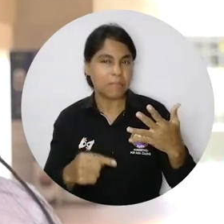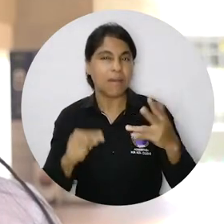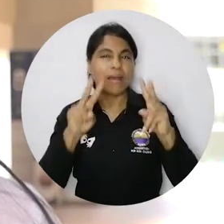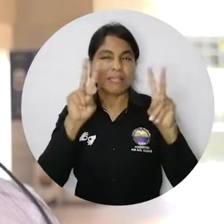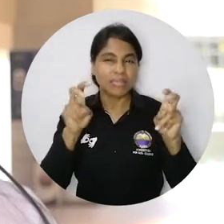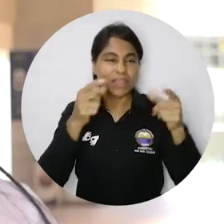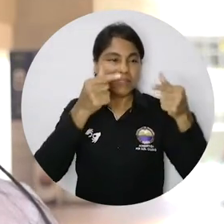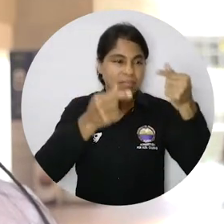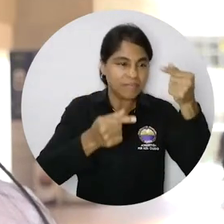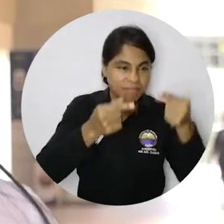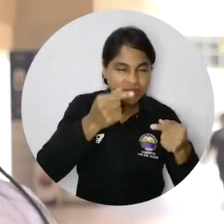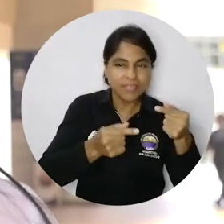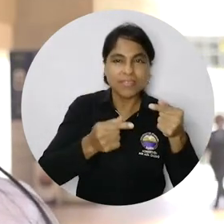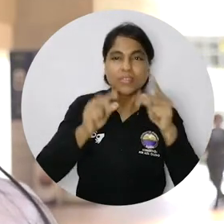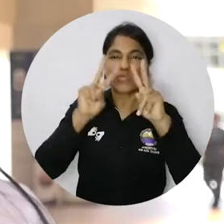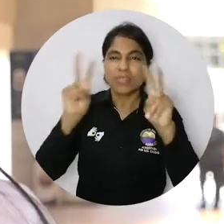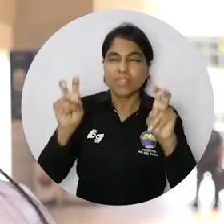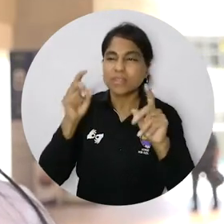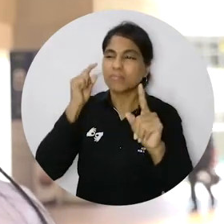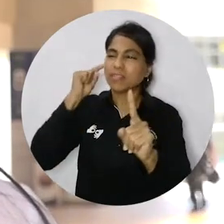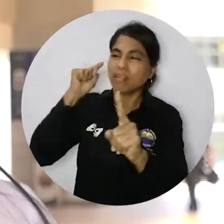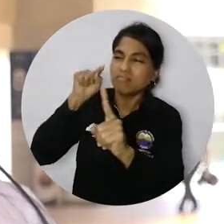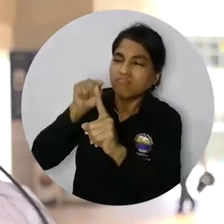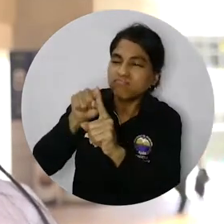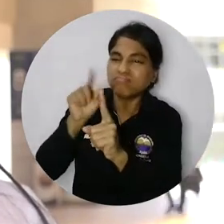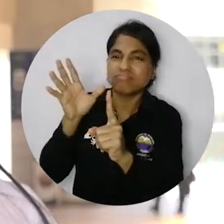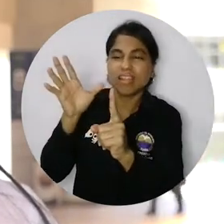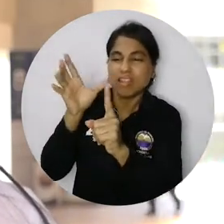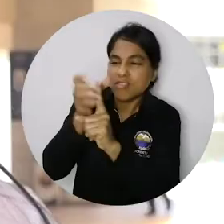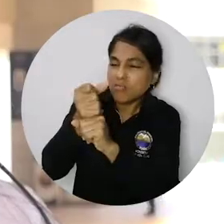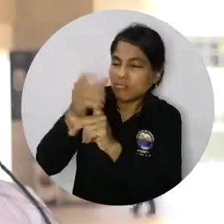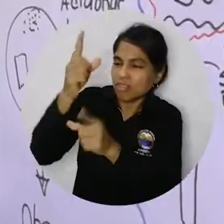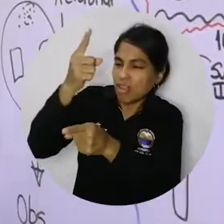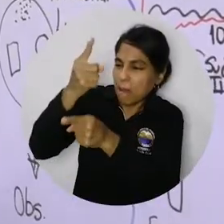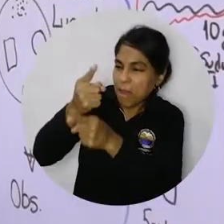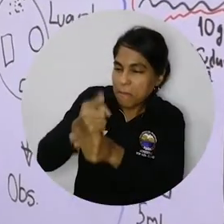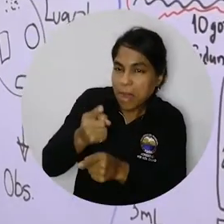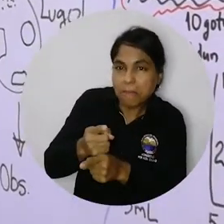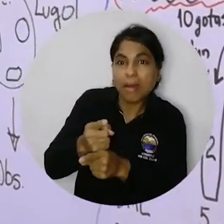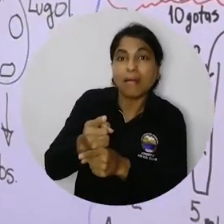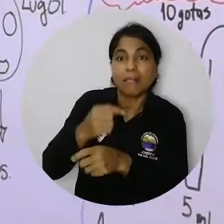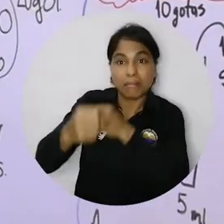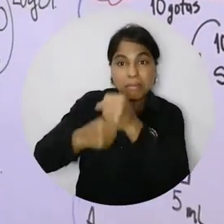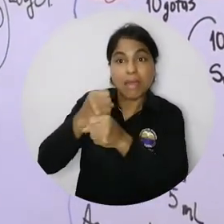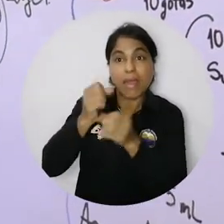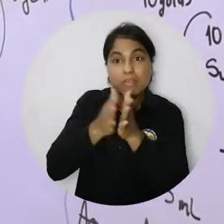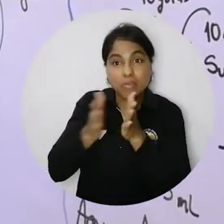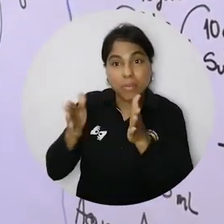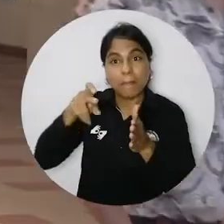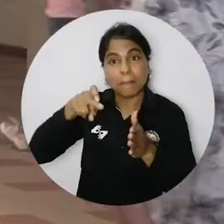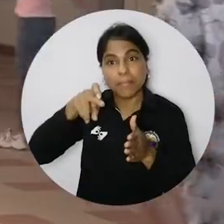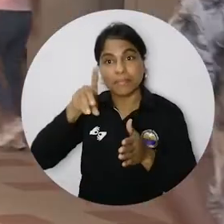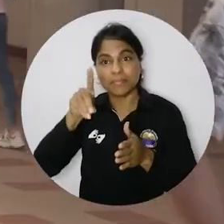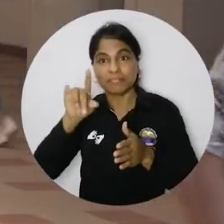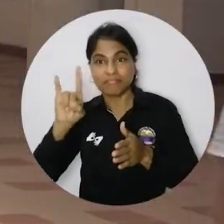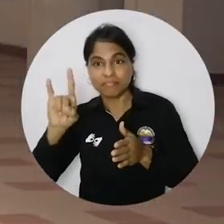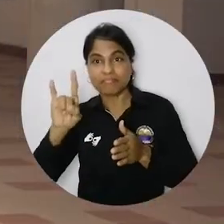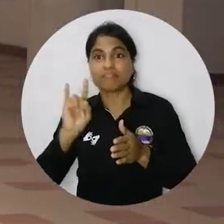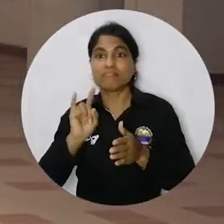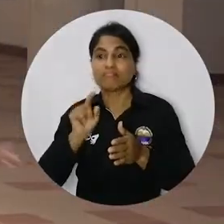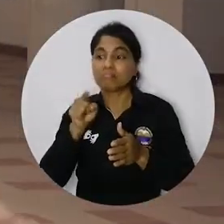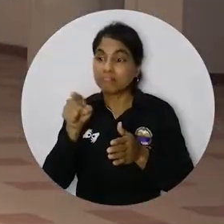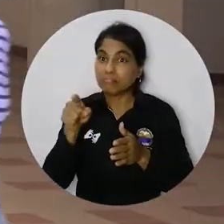bastante detallado en temas financieros, en temas también de metas y logros que se han llevado a cabo para este año según el plan de